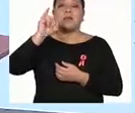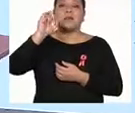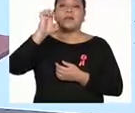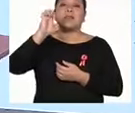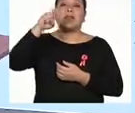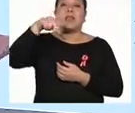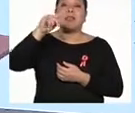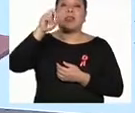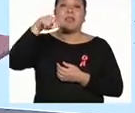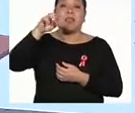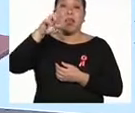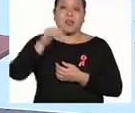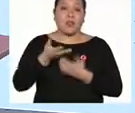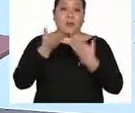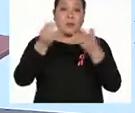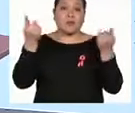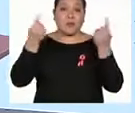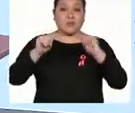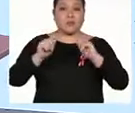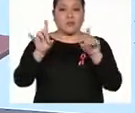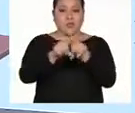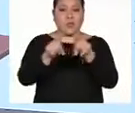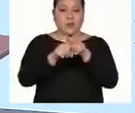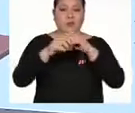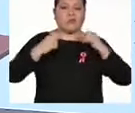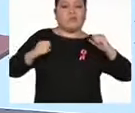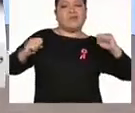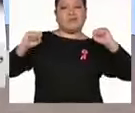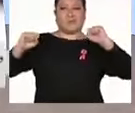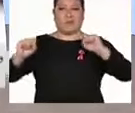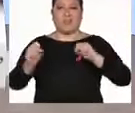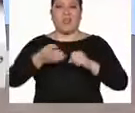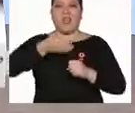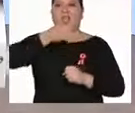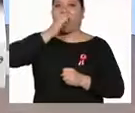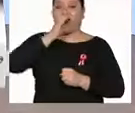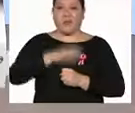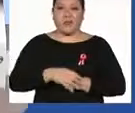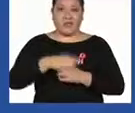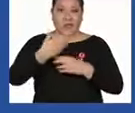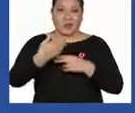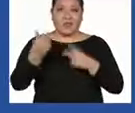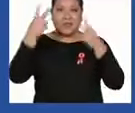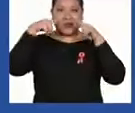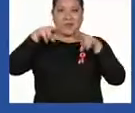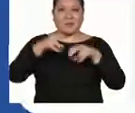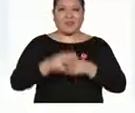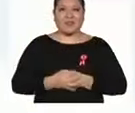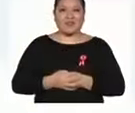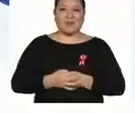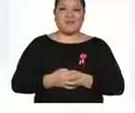pequeña pausa que también pueden usar para estirarse y tomar un vaso de agua. Nos vemos en un ratito.